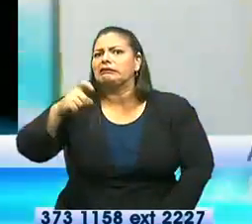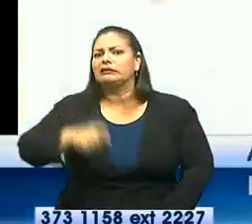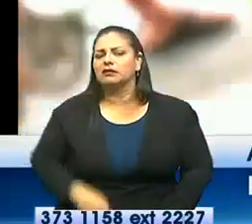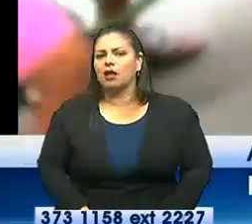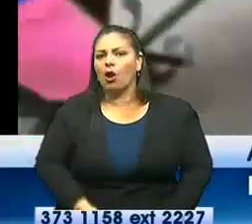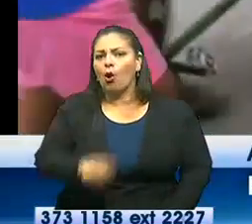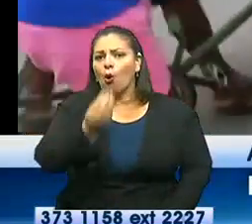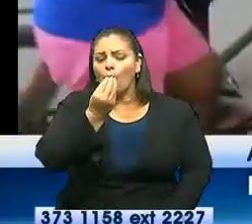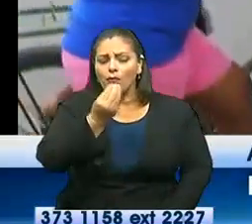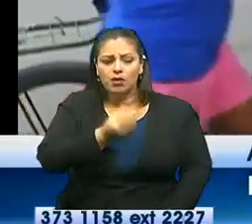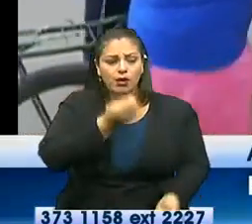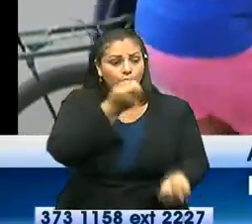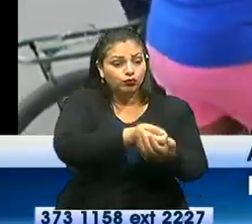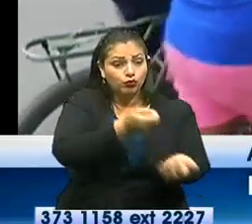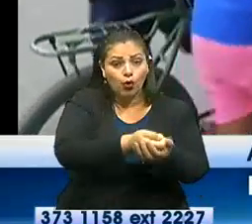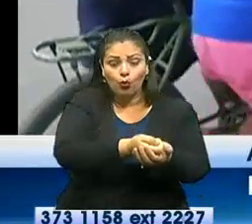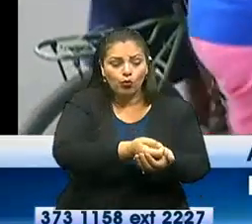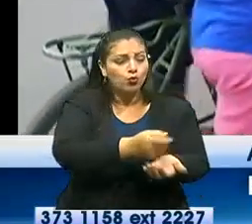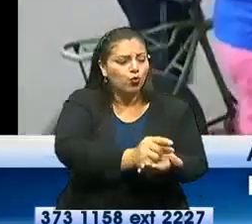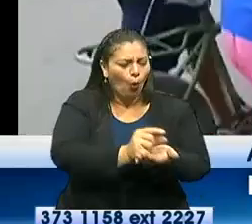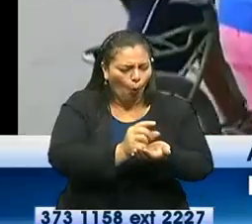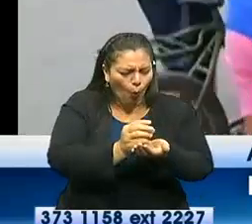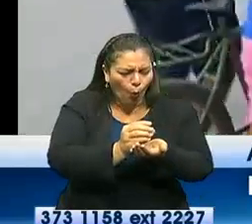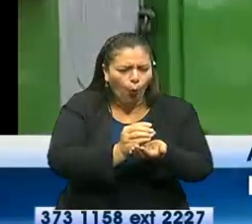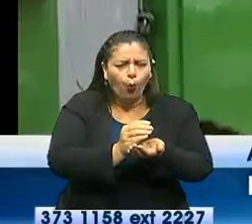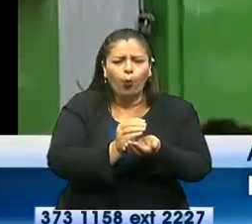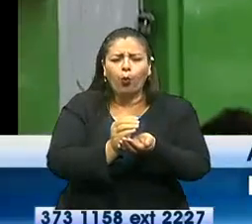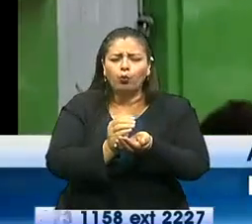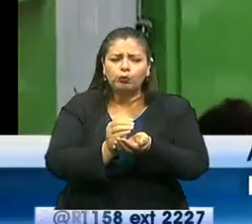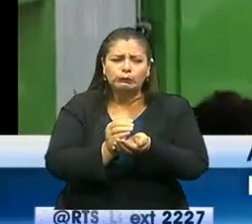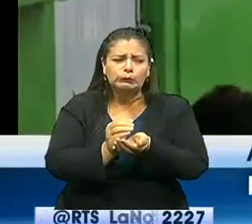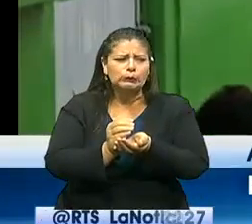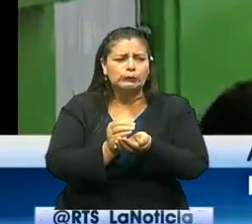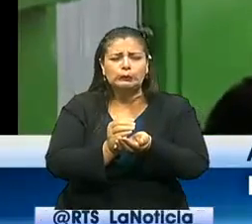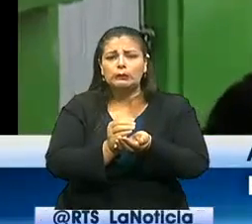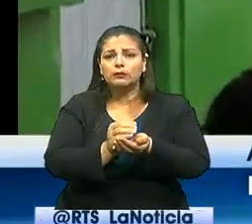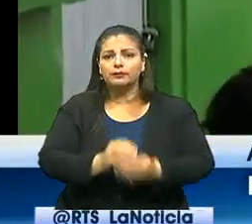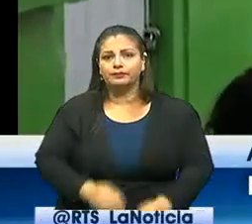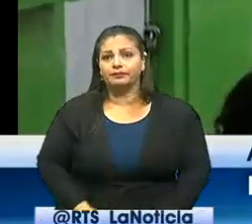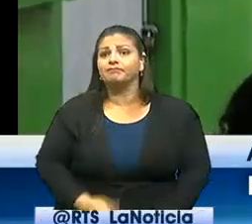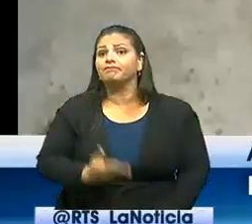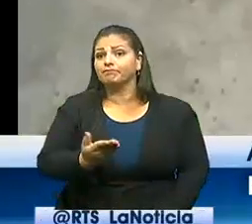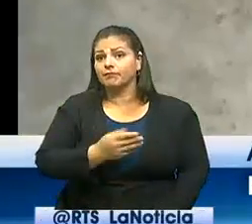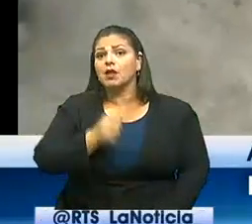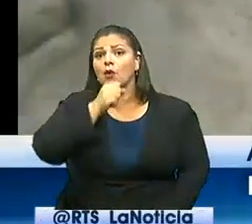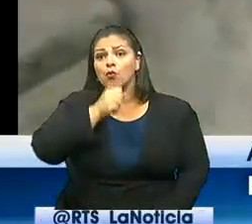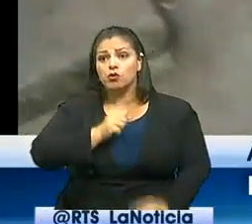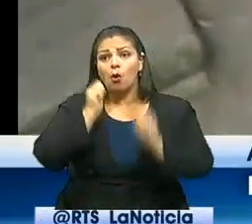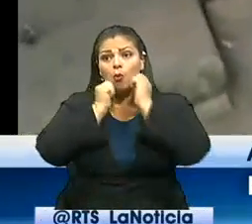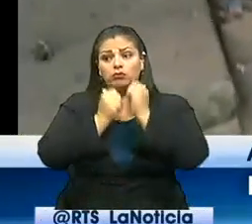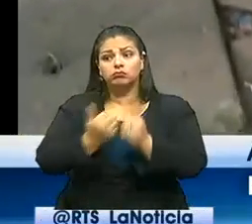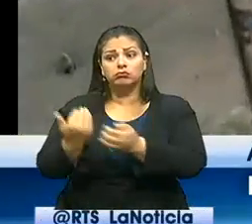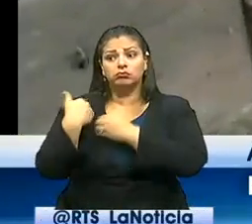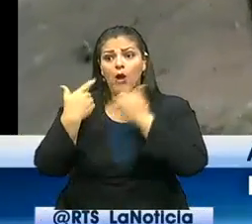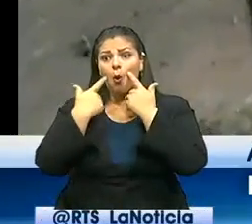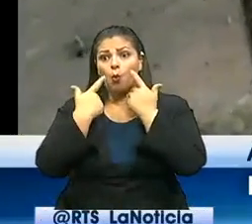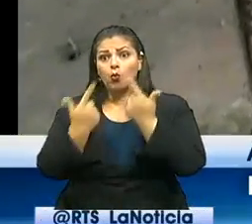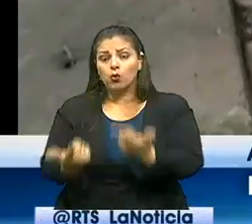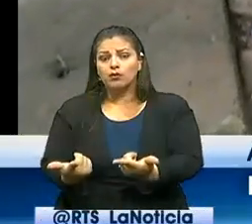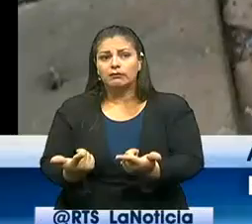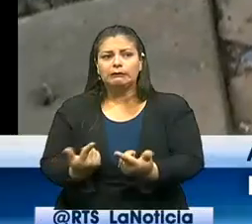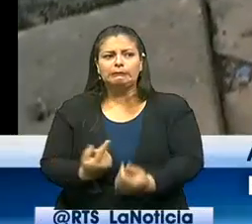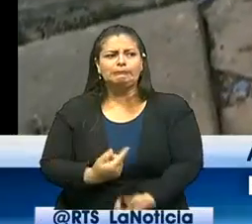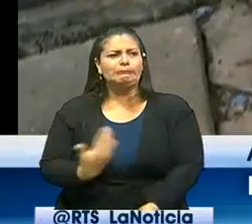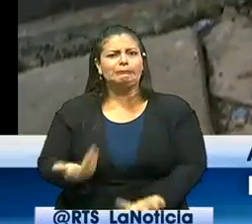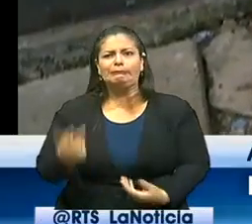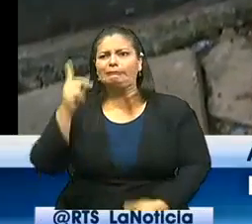compran. Estos abuelitos cuentan con el amor y el compromiso para criarlas. más requieren de esa mano amiga